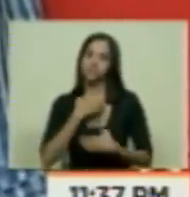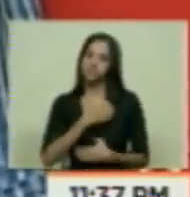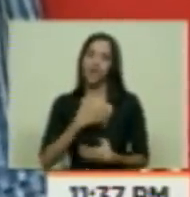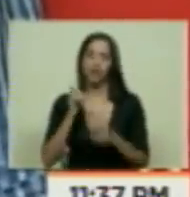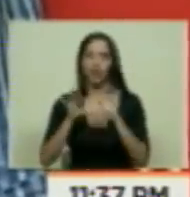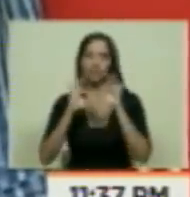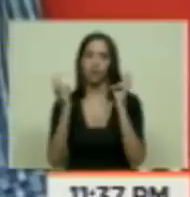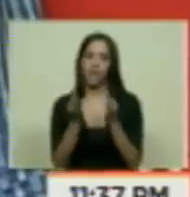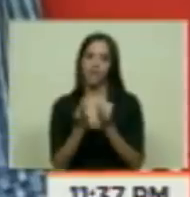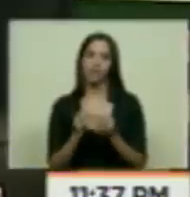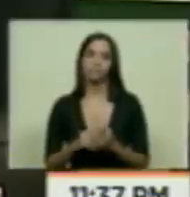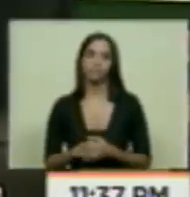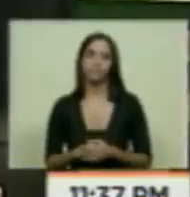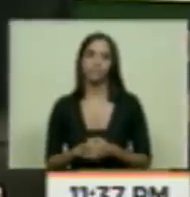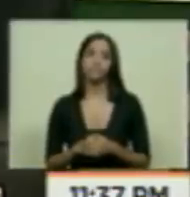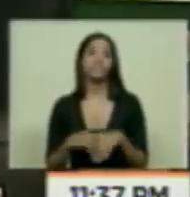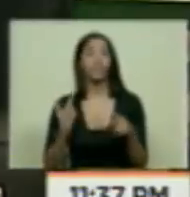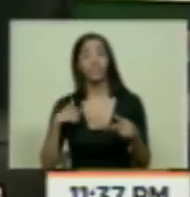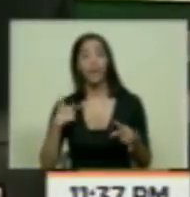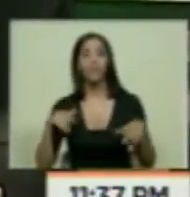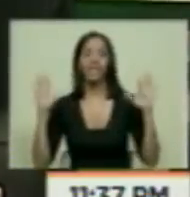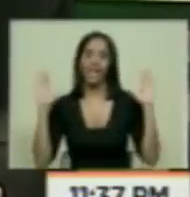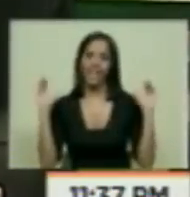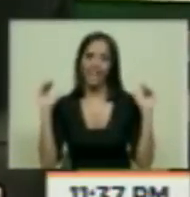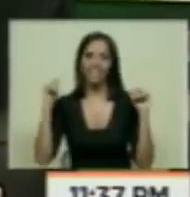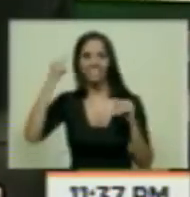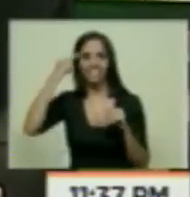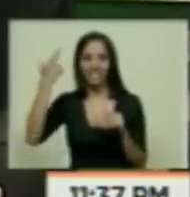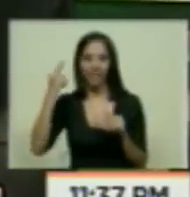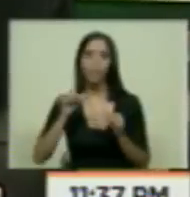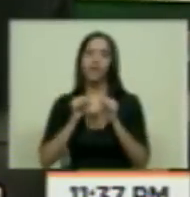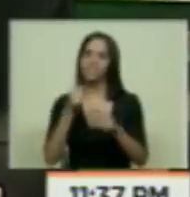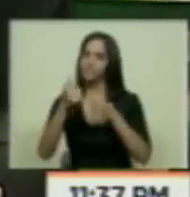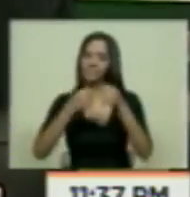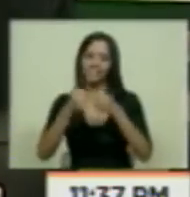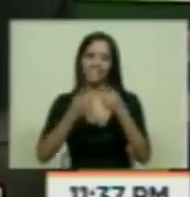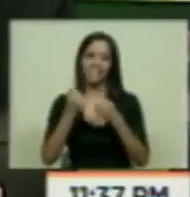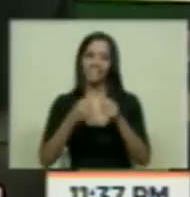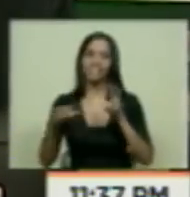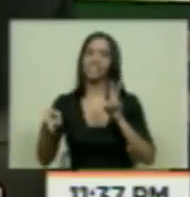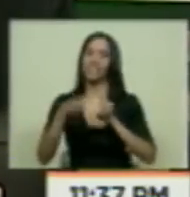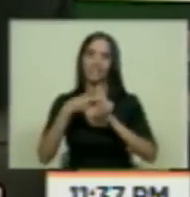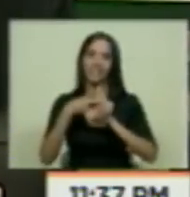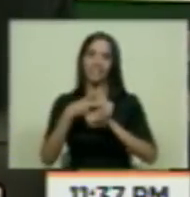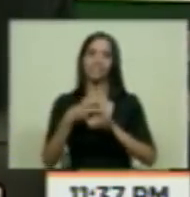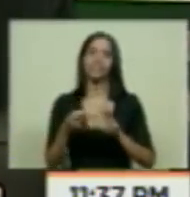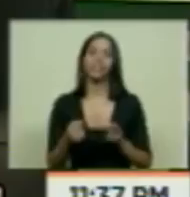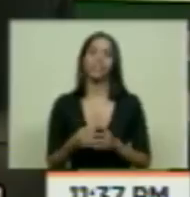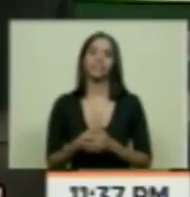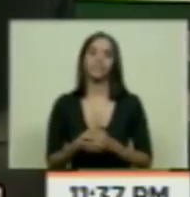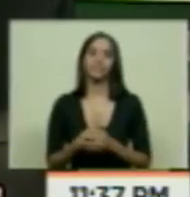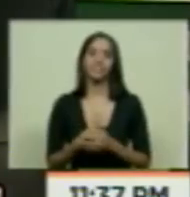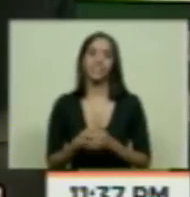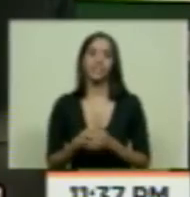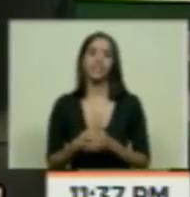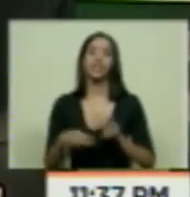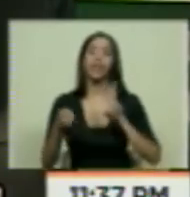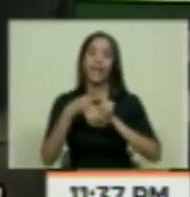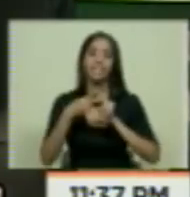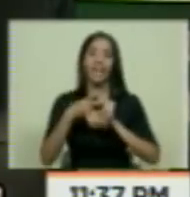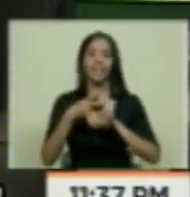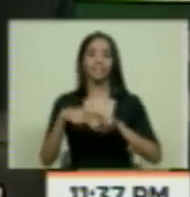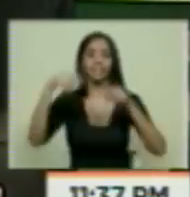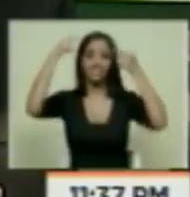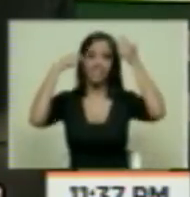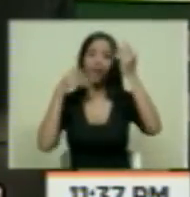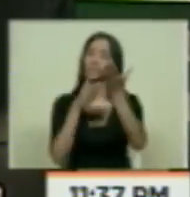familias. Miren, nos tenemos que ir, ya saben, todavía pueden seguir tuiteando con la etiqueta, estaba por ahí de en las tendencias, numeral, hashtag